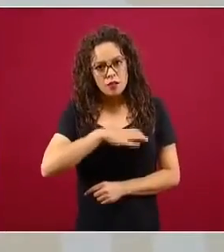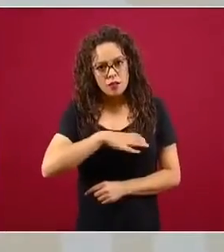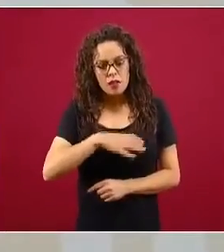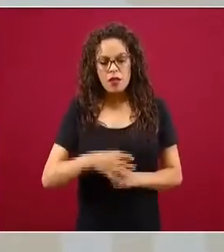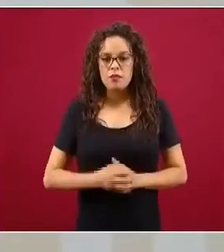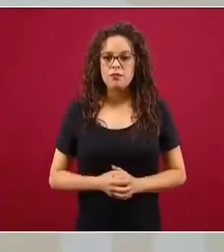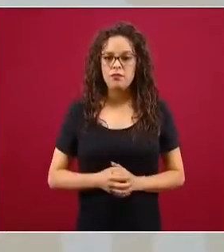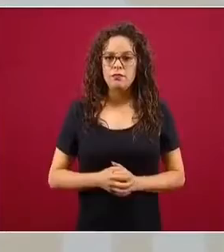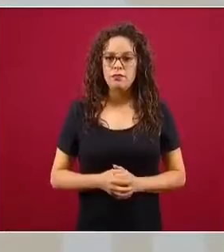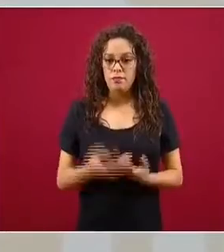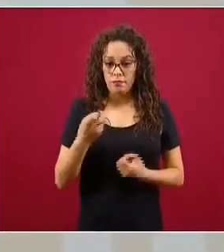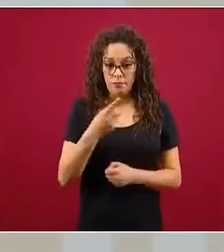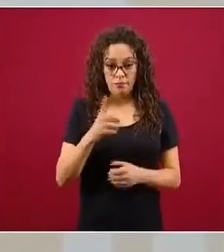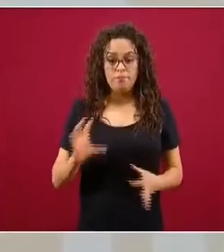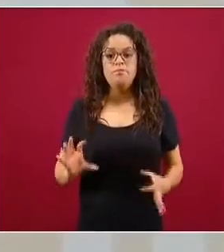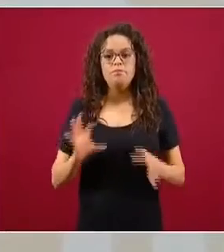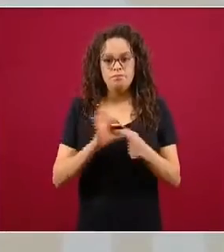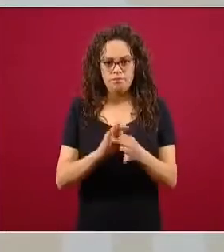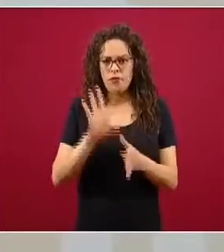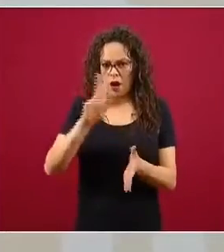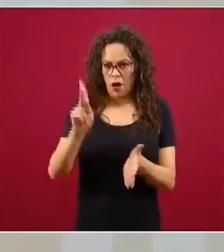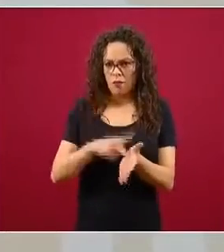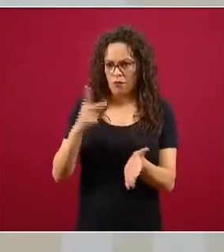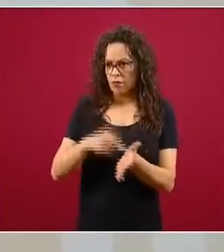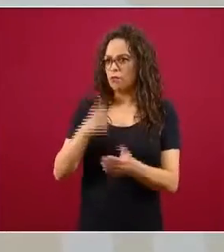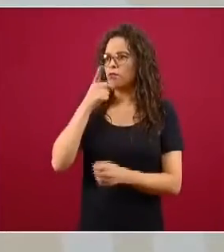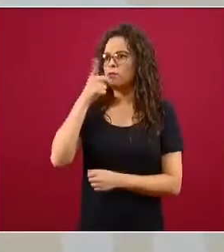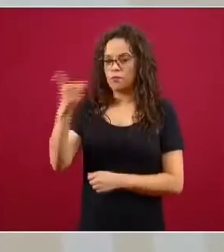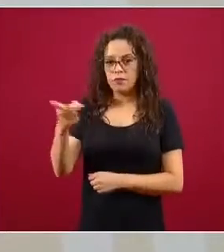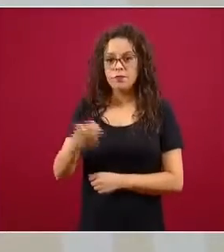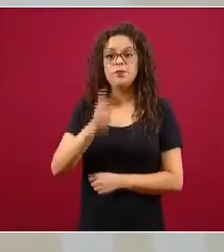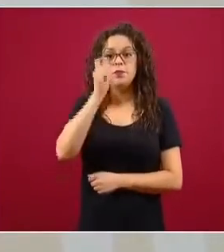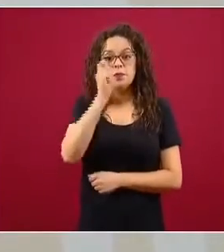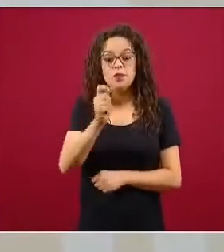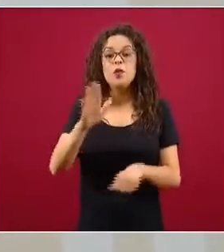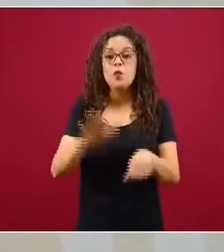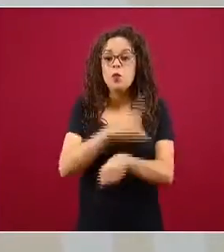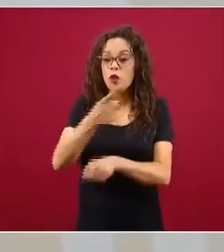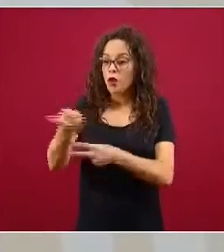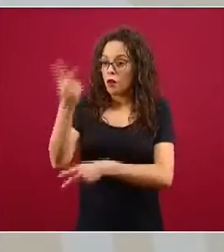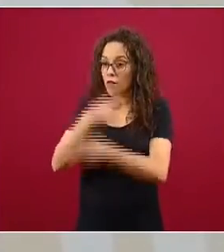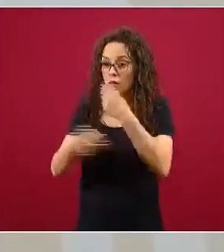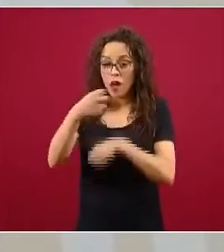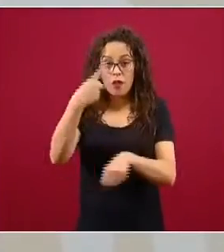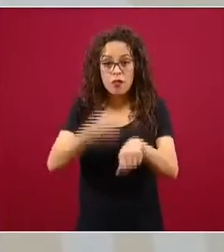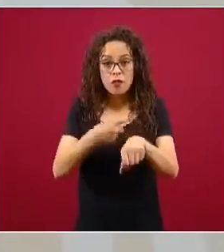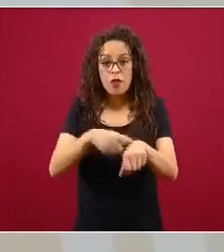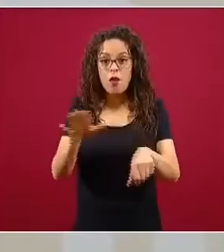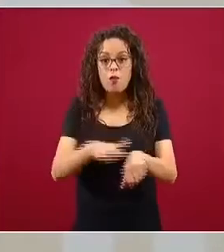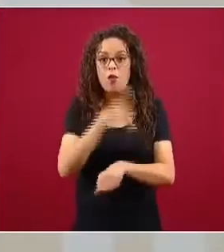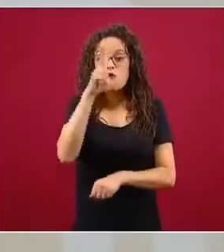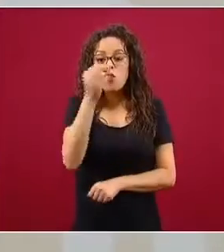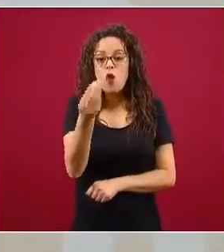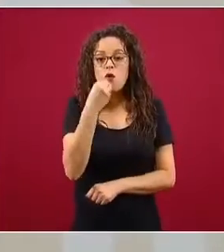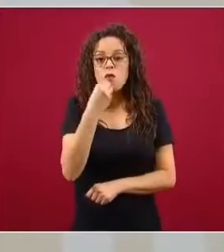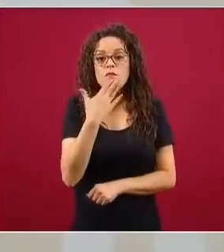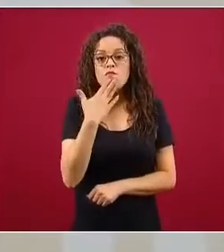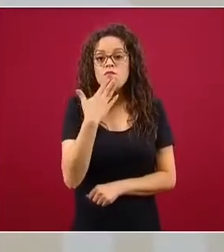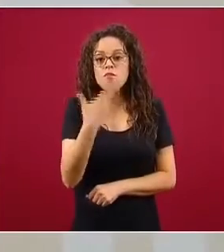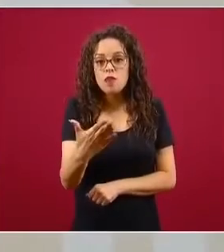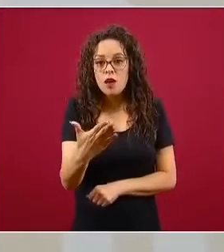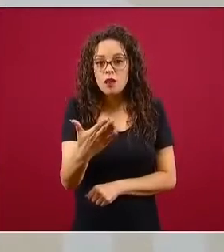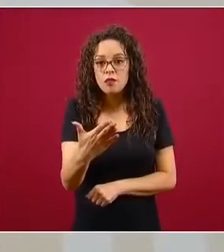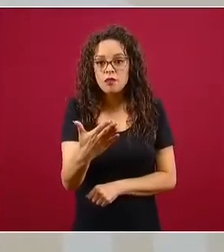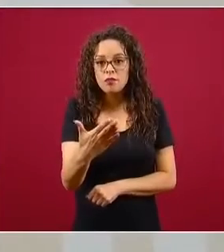hemos dicho en varias ocasiones, con una mala alimentación y otros componentes de estilos de vida